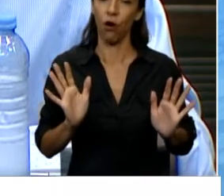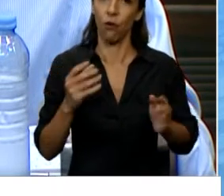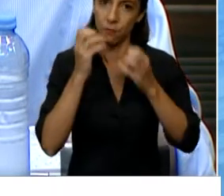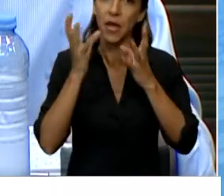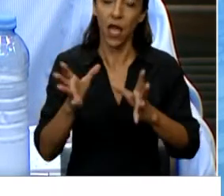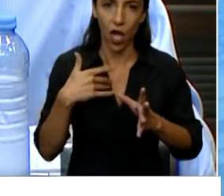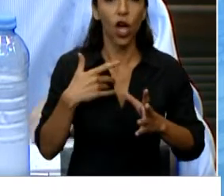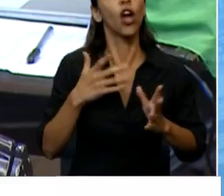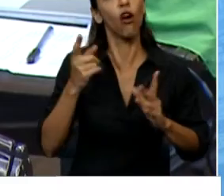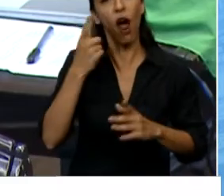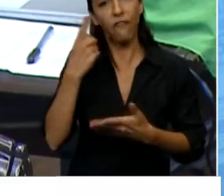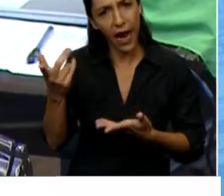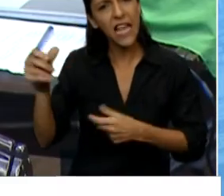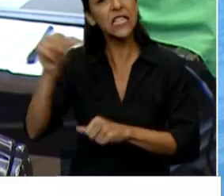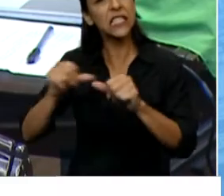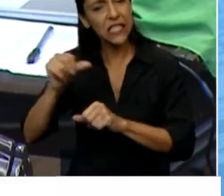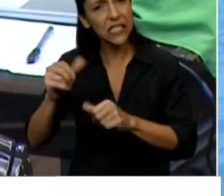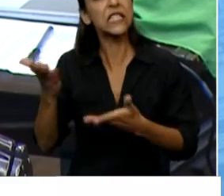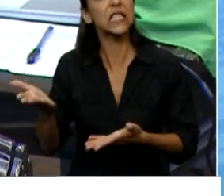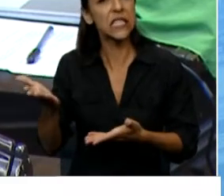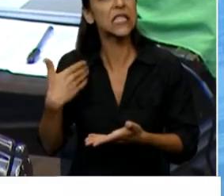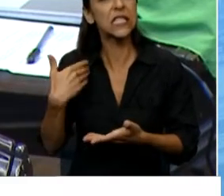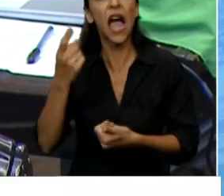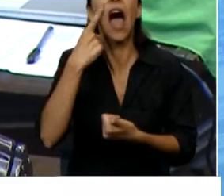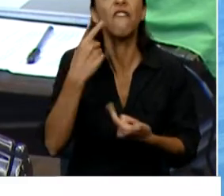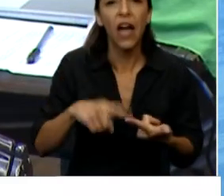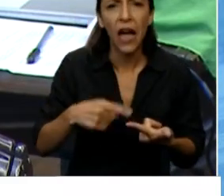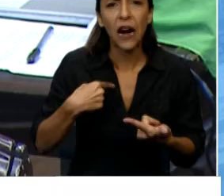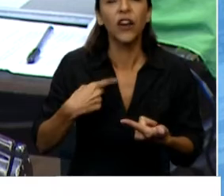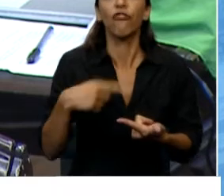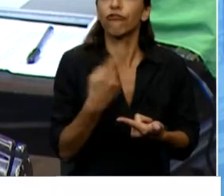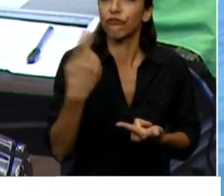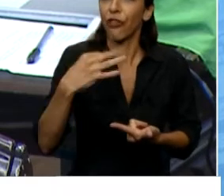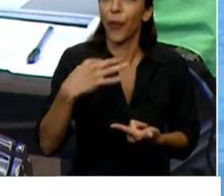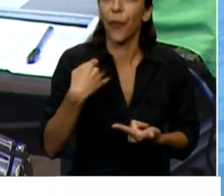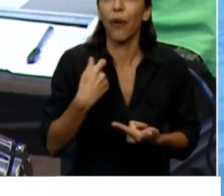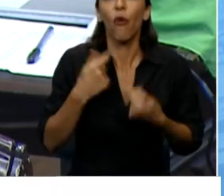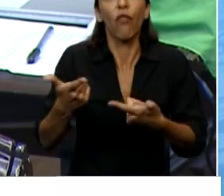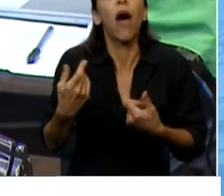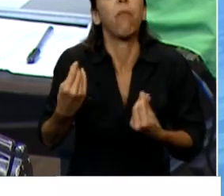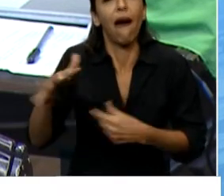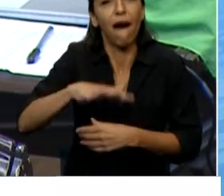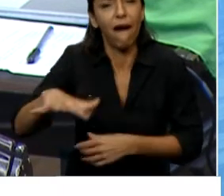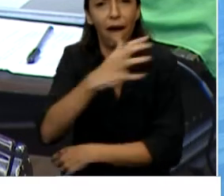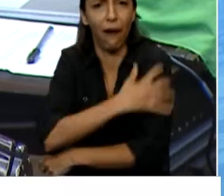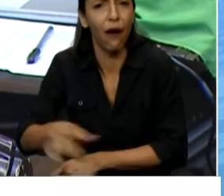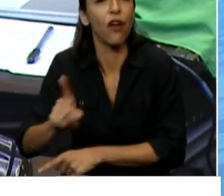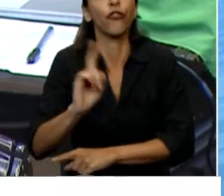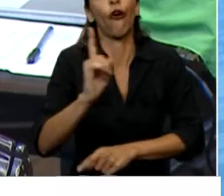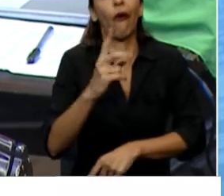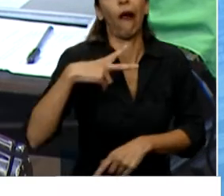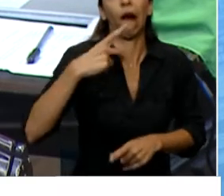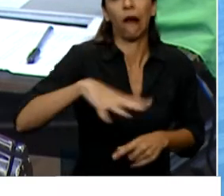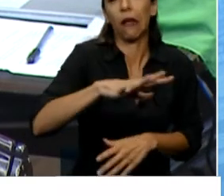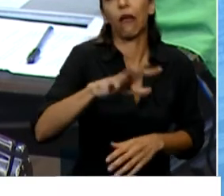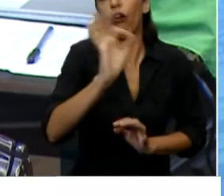seriamente, que gobernemos para los pobres y no para las élites capitalistas ilustradas,